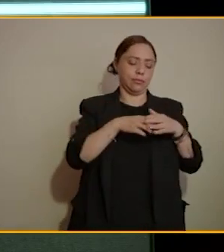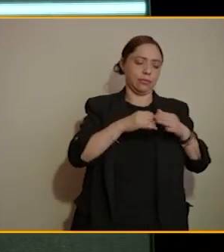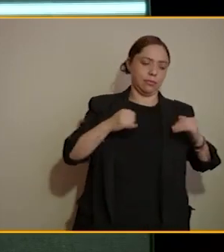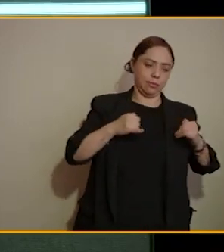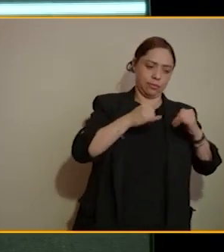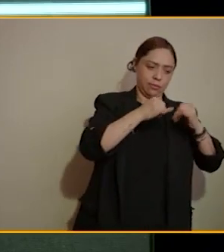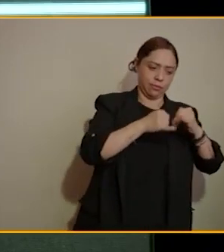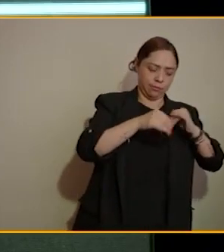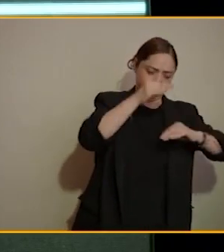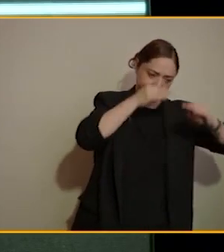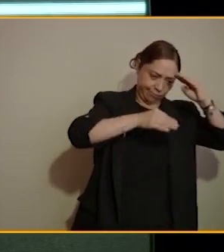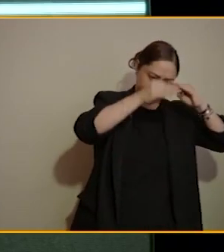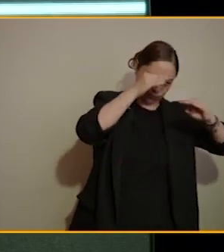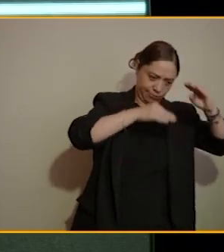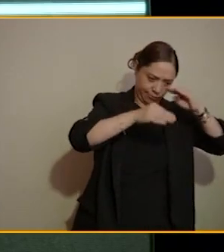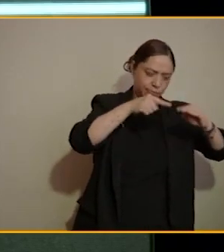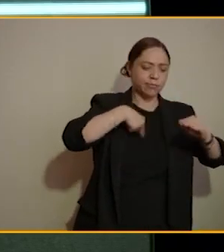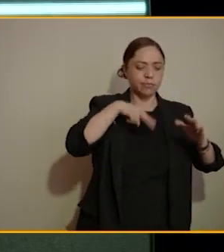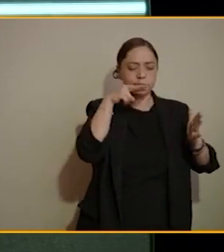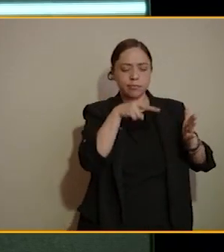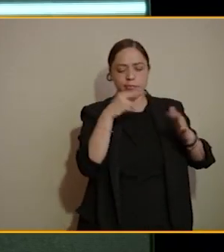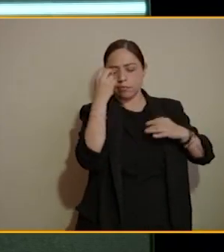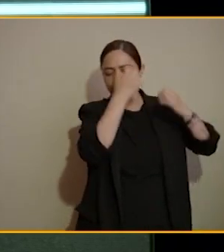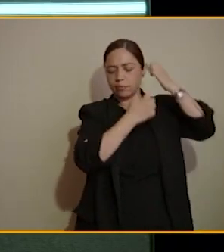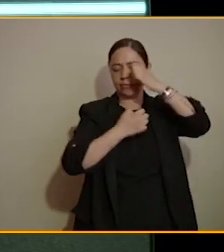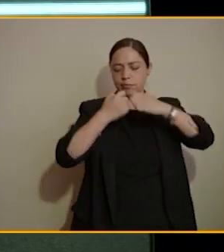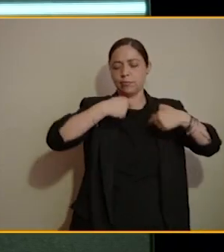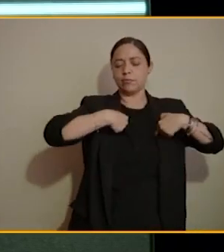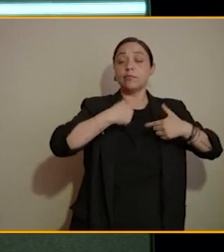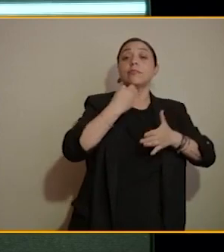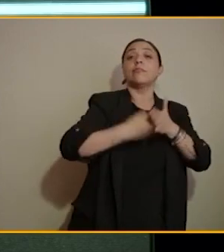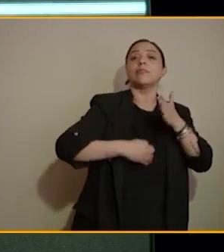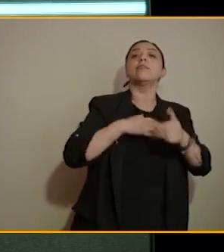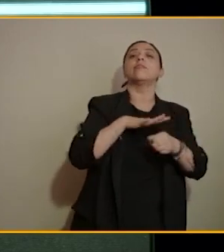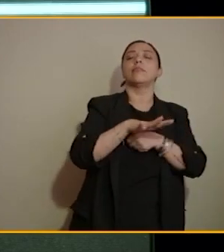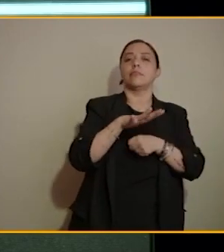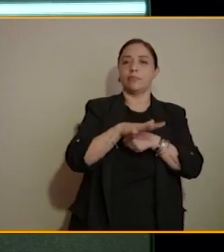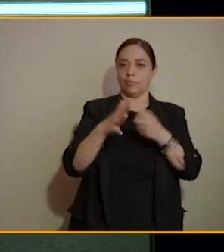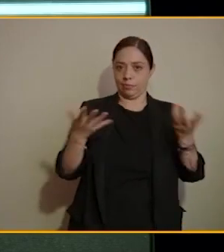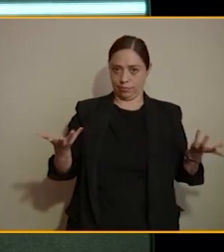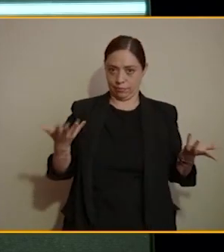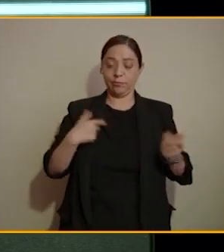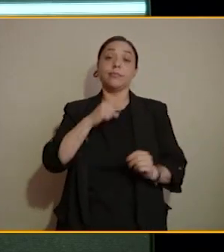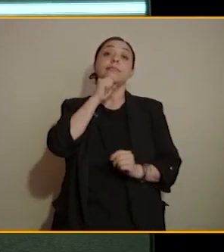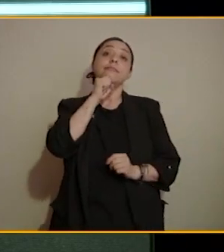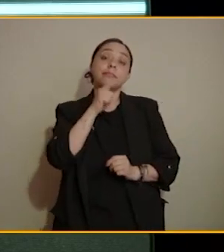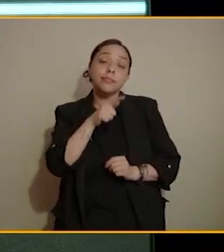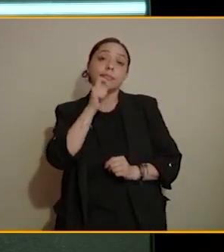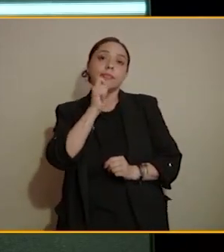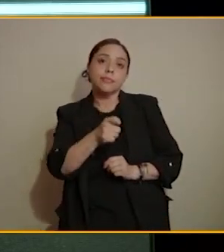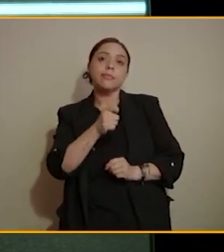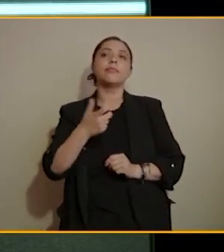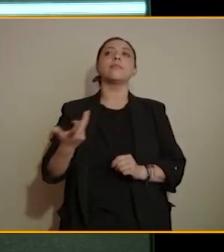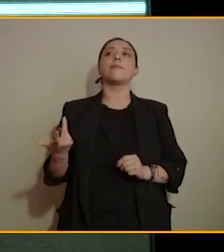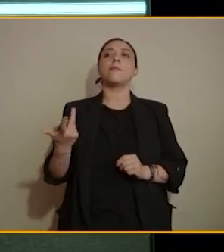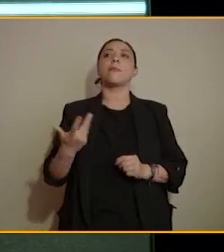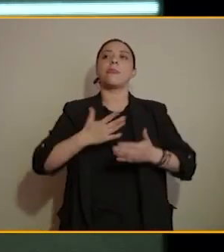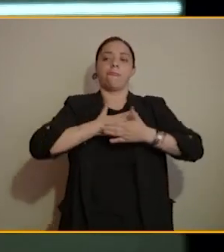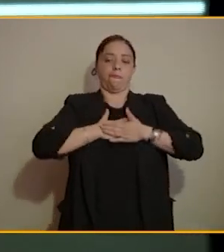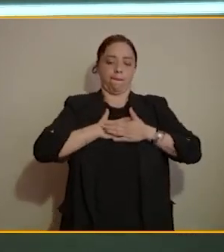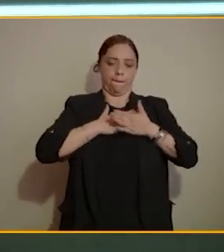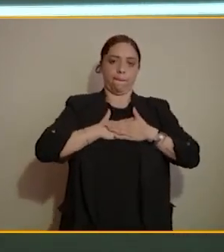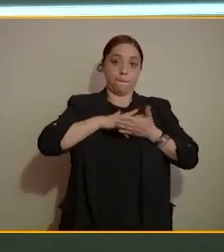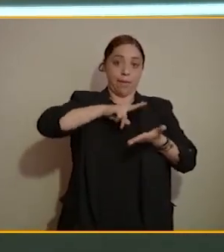digamos, aquí es donde yo estoy y esto es lo que a mí me hace falta. Pero también que digamos, entonces, ¿dónde está mi cadena de